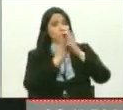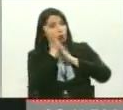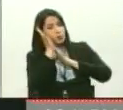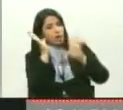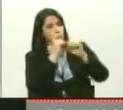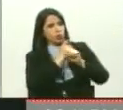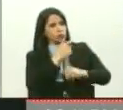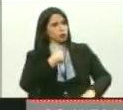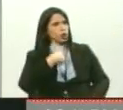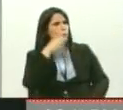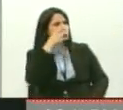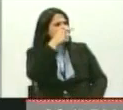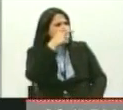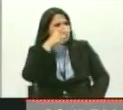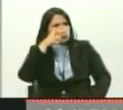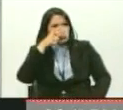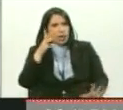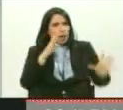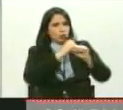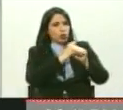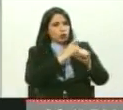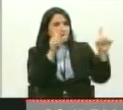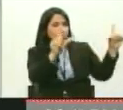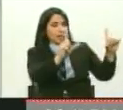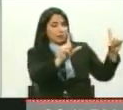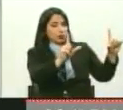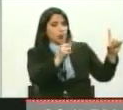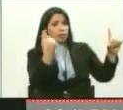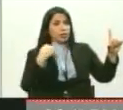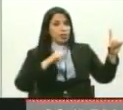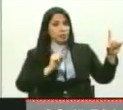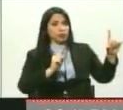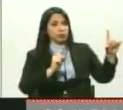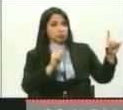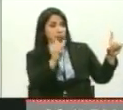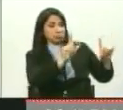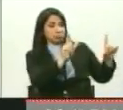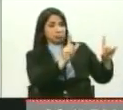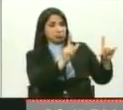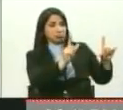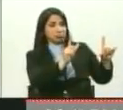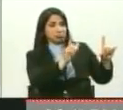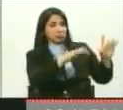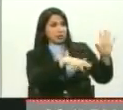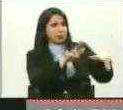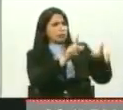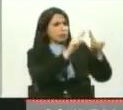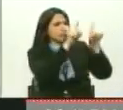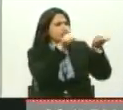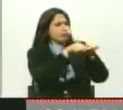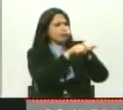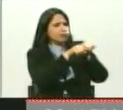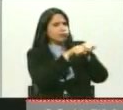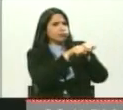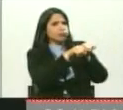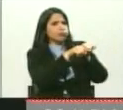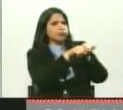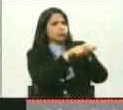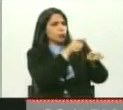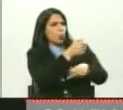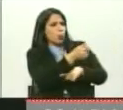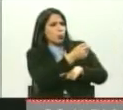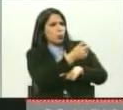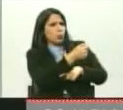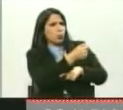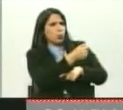montaba mi guardia ahí, un televisor que teníamos, un televisorcito de 13 pulgadas que teníamos ahí, que era